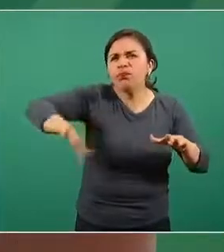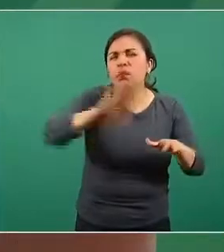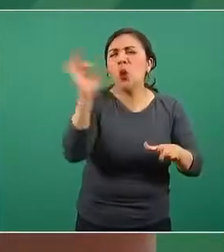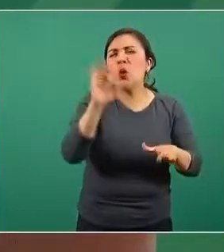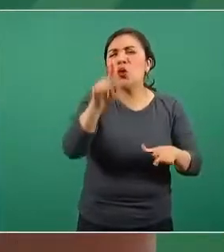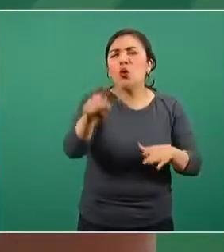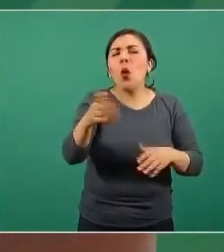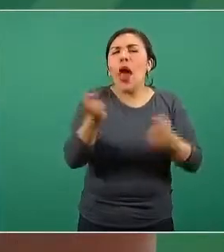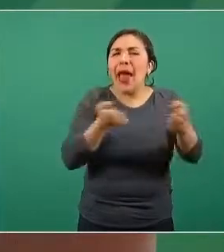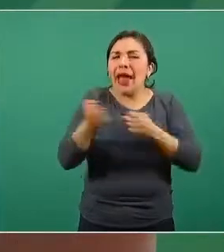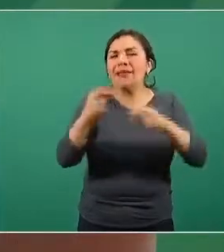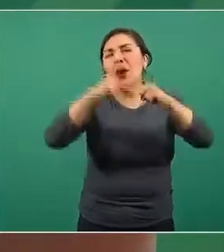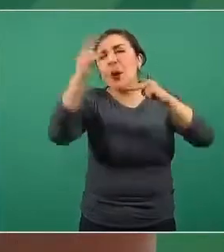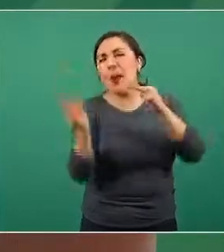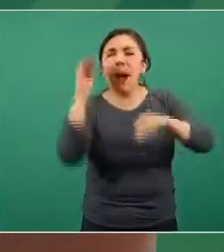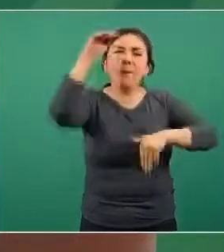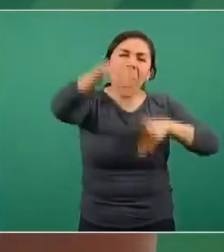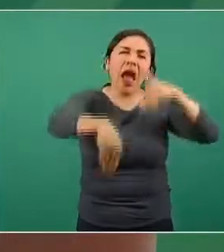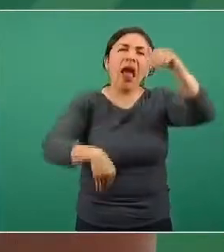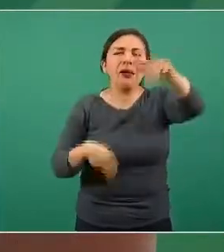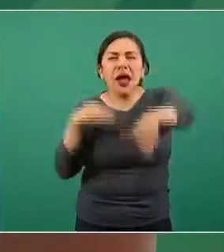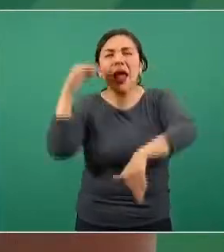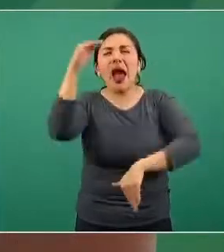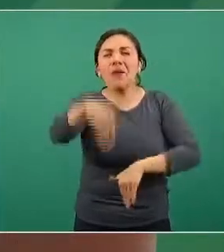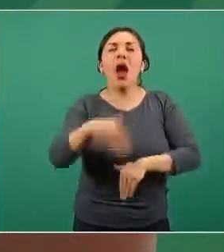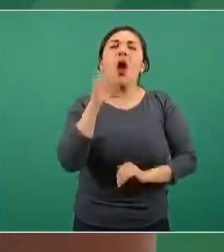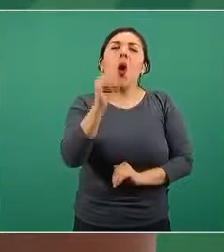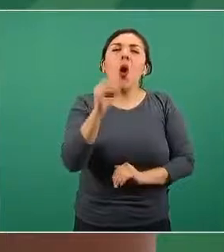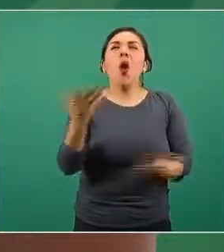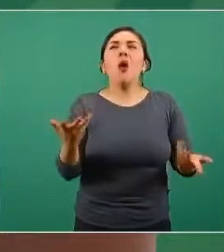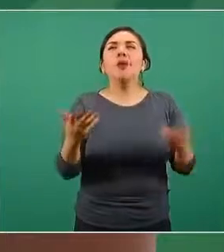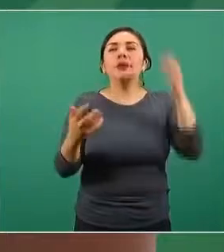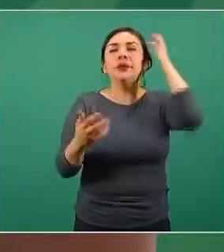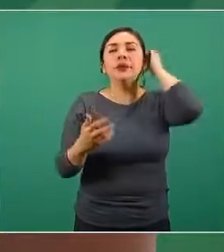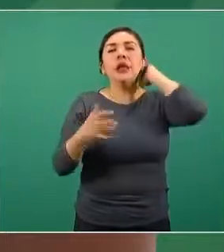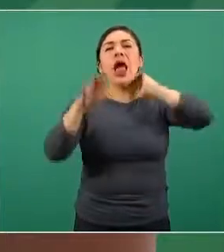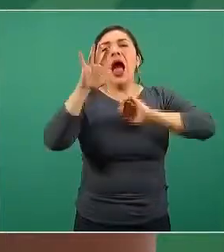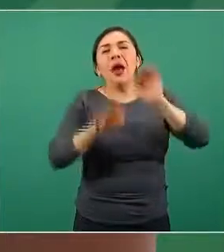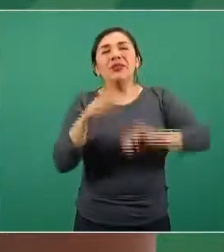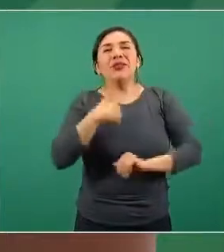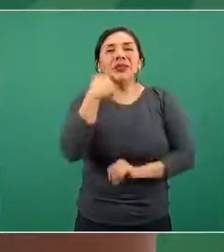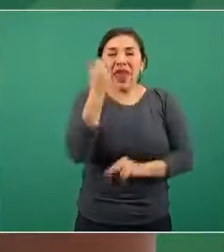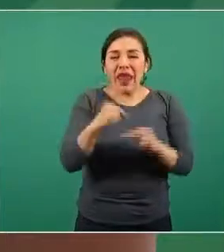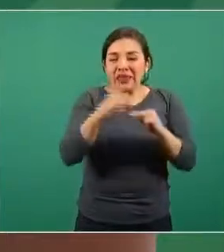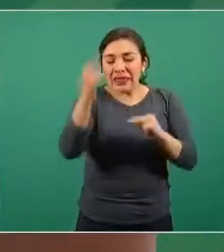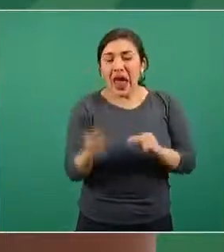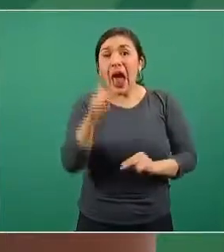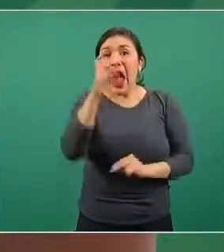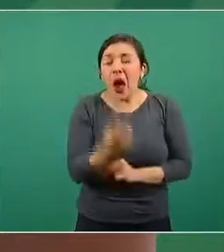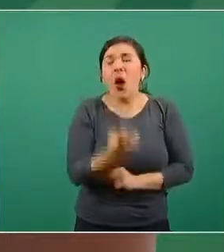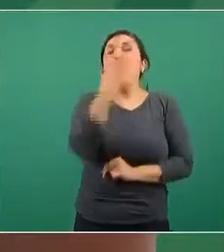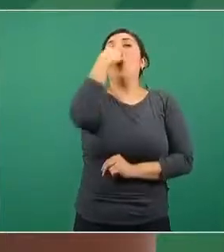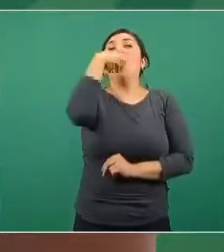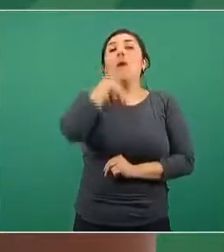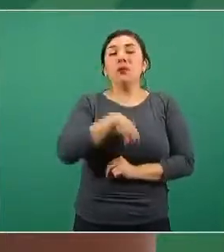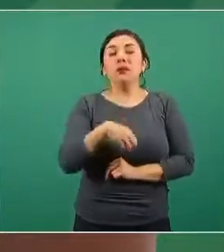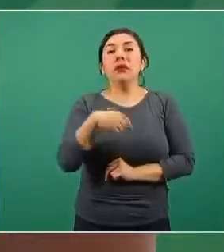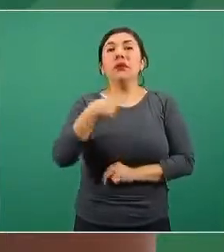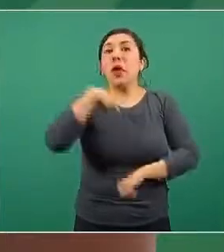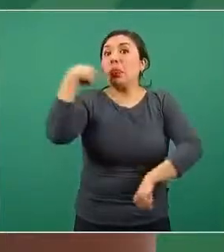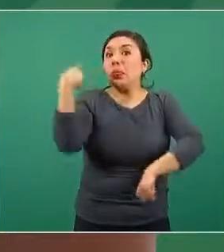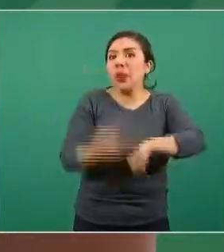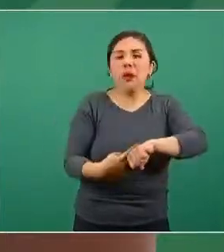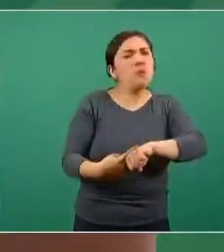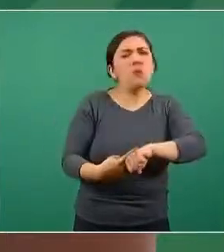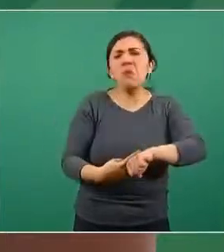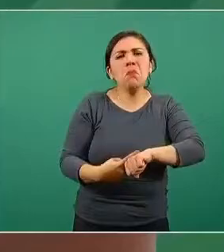estamos haciendo este ejercicio y los que de repente lo intentamos y tragamos agua y dicen, bueno, ya me enfermé,